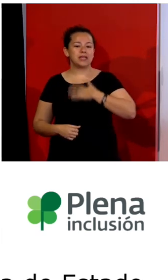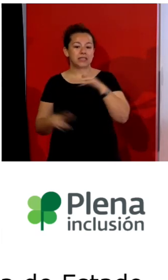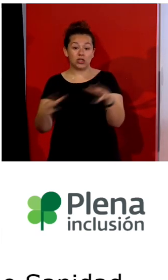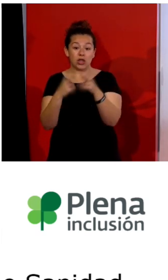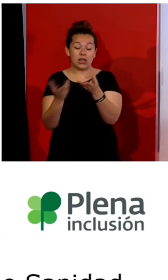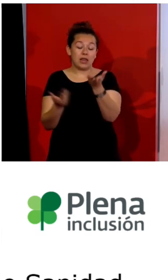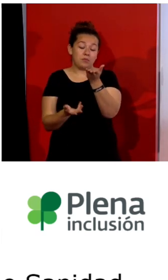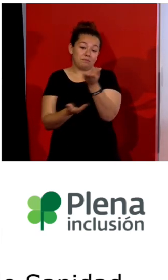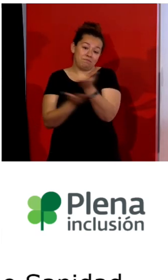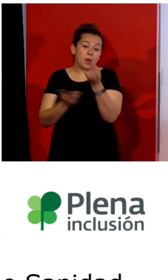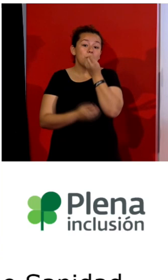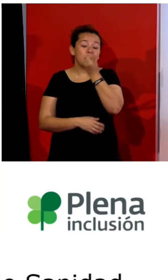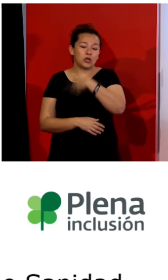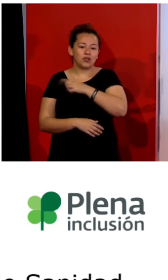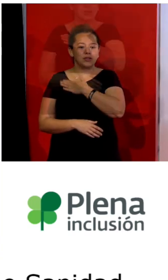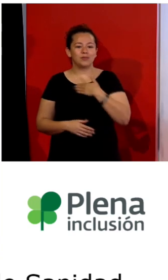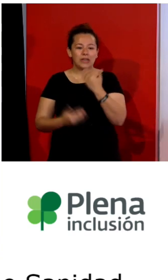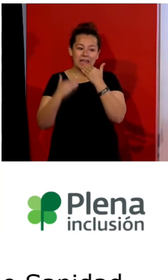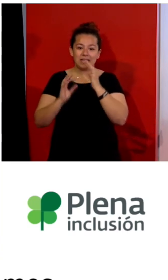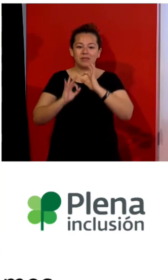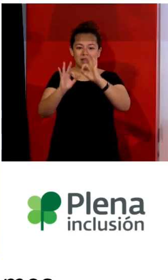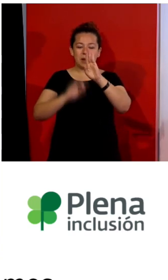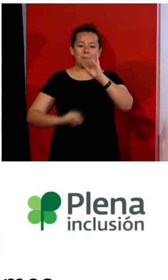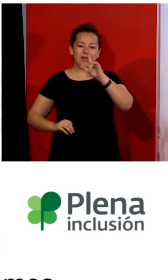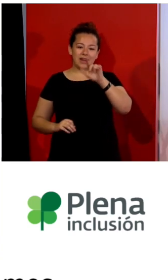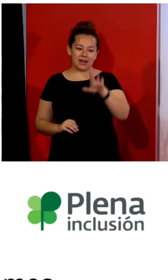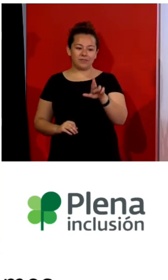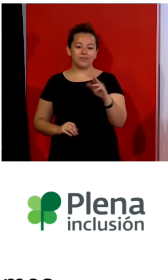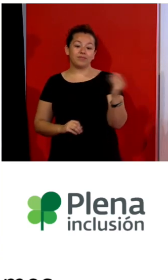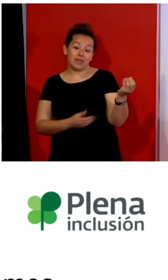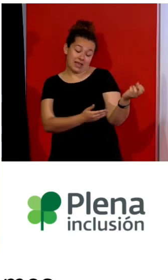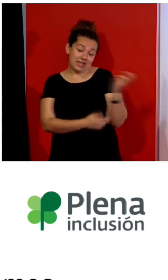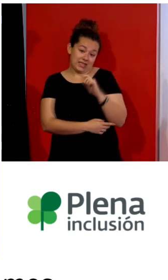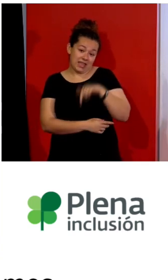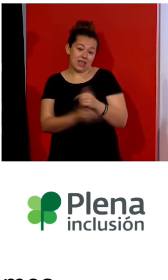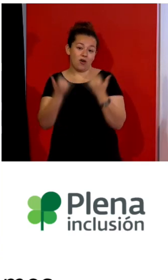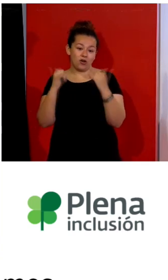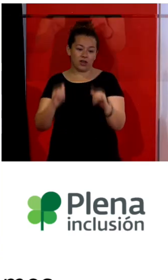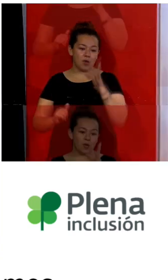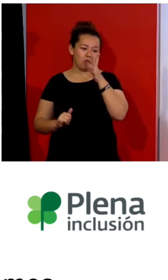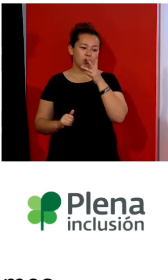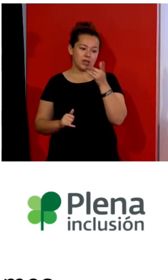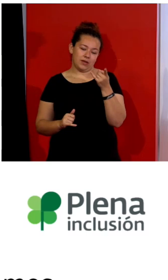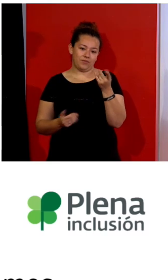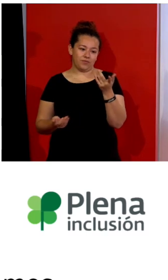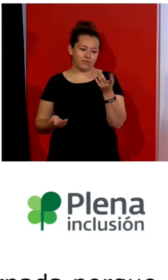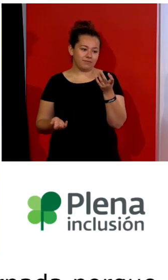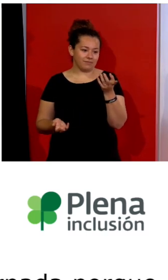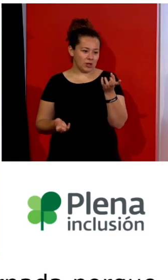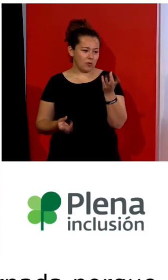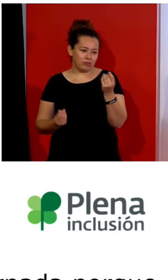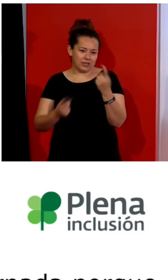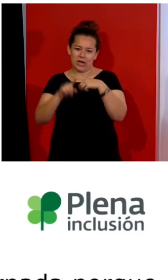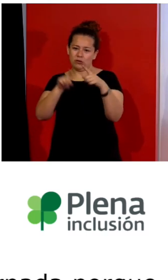Bueno, queremos agradecer especialmente a Pilar su asistencia a esta jornada porque tomó posesión en el cargo el lunes y hoy ya está aquí con nosotros, o